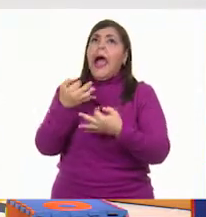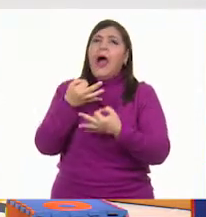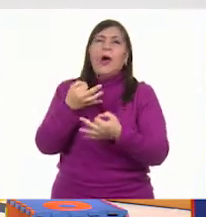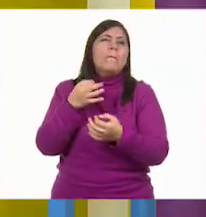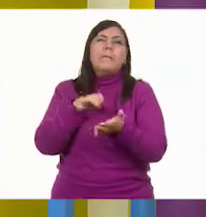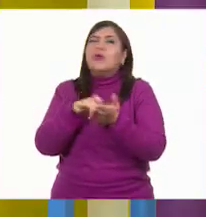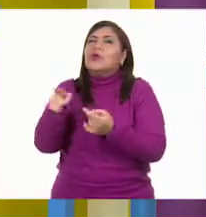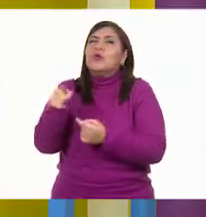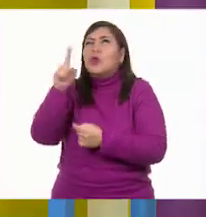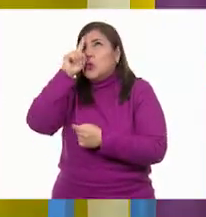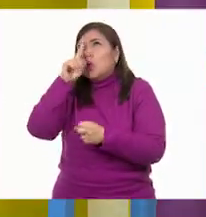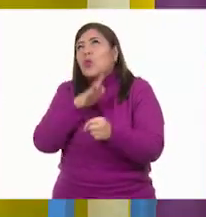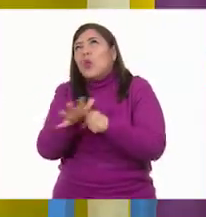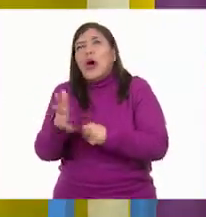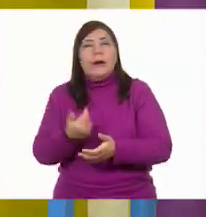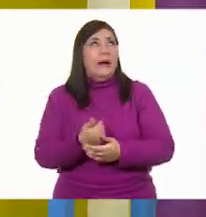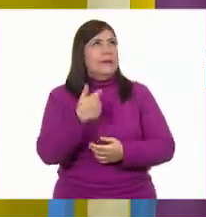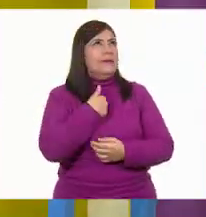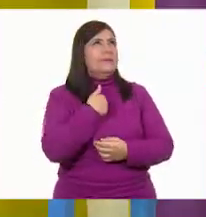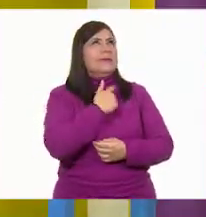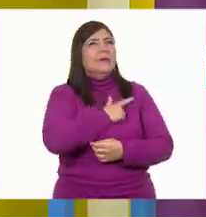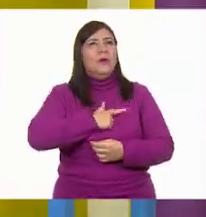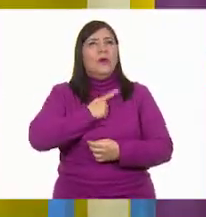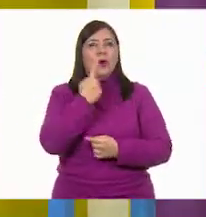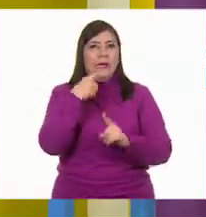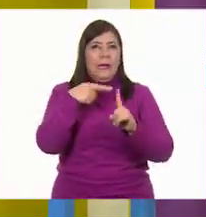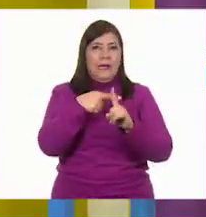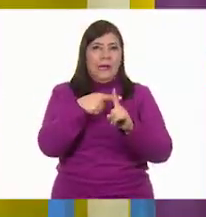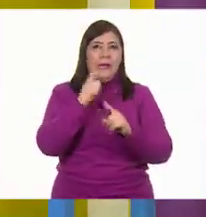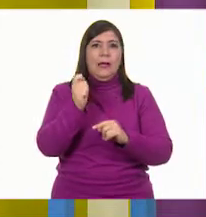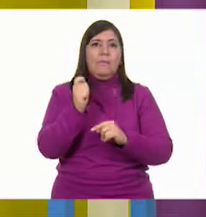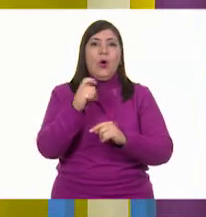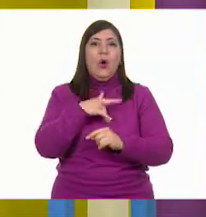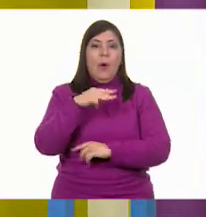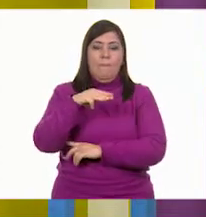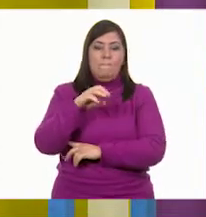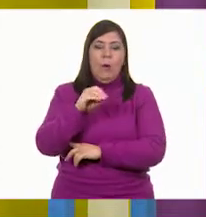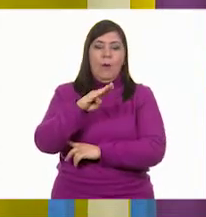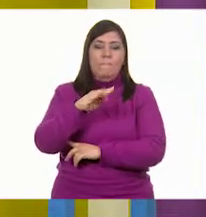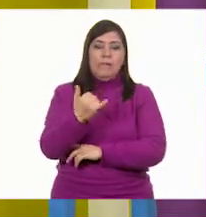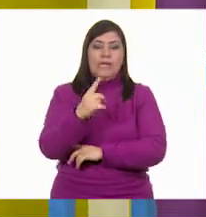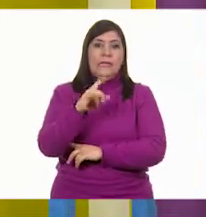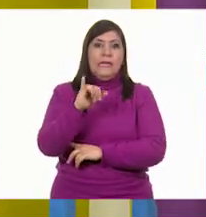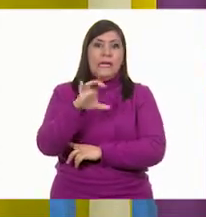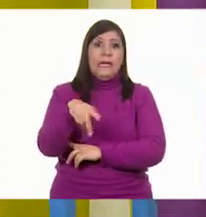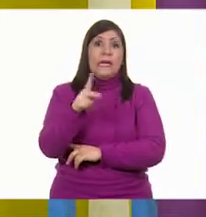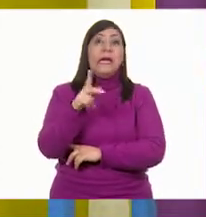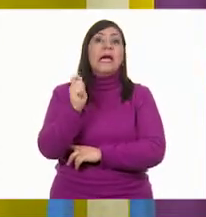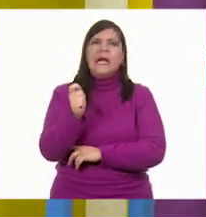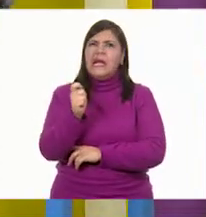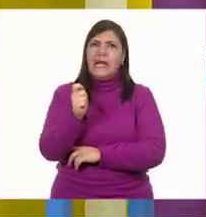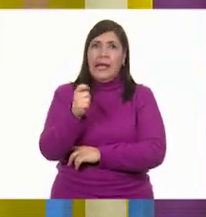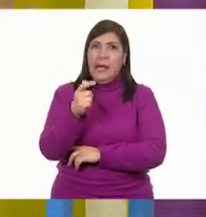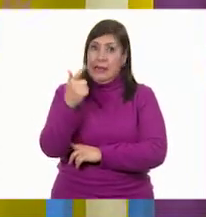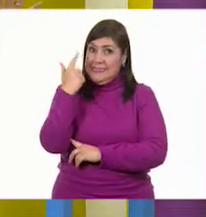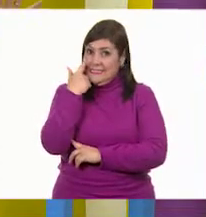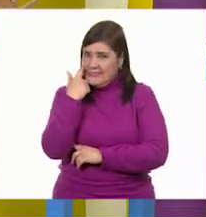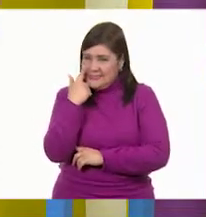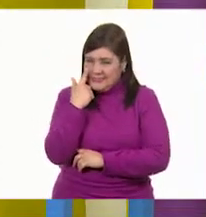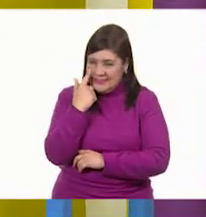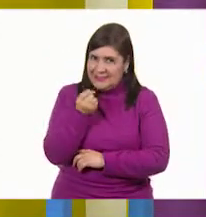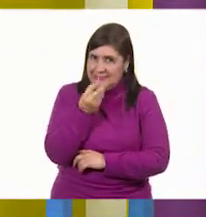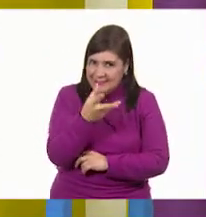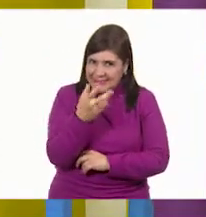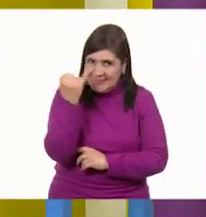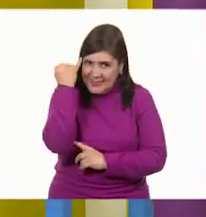recomendarías? A mí me encanta uno que se llama Moby Dick. ¿Y de qué se trata? Voy a decir las frases